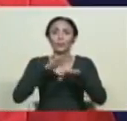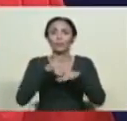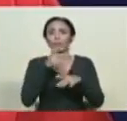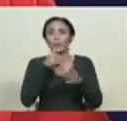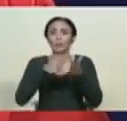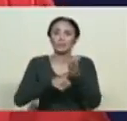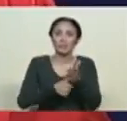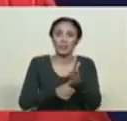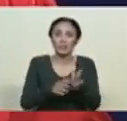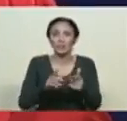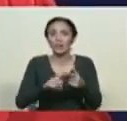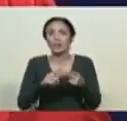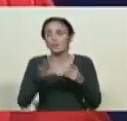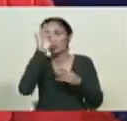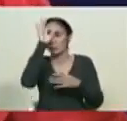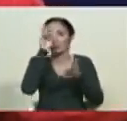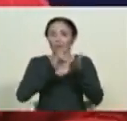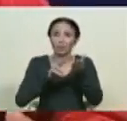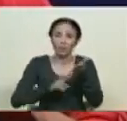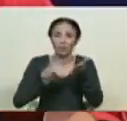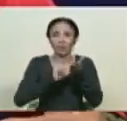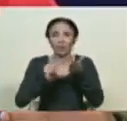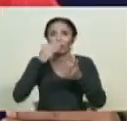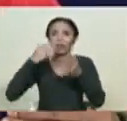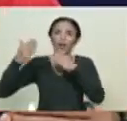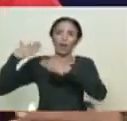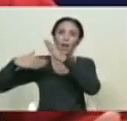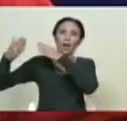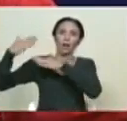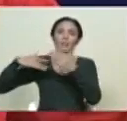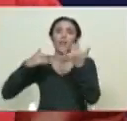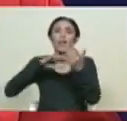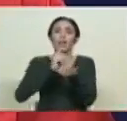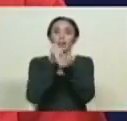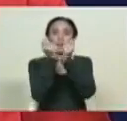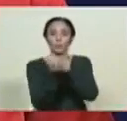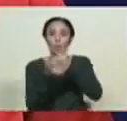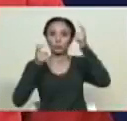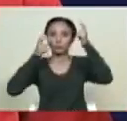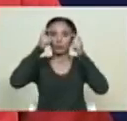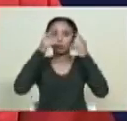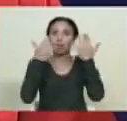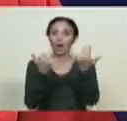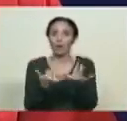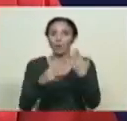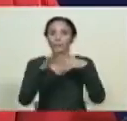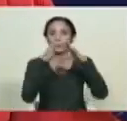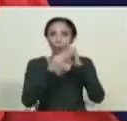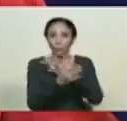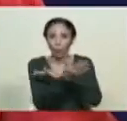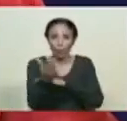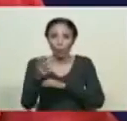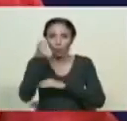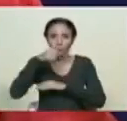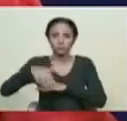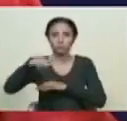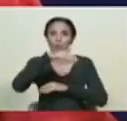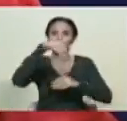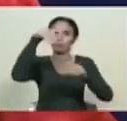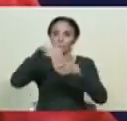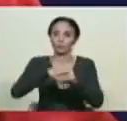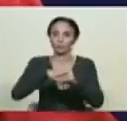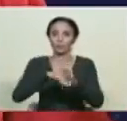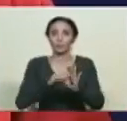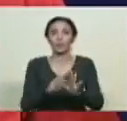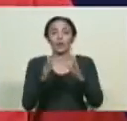que llegó el comandante Chávez. Razones para estar alegres, todas las razones del mundo, y además podemos decirle